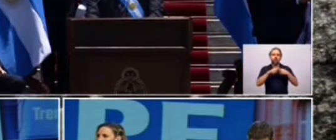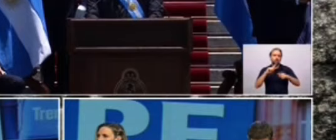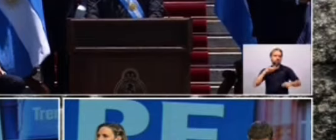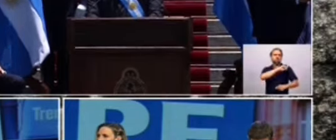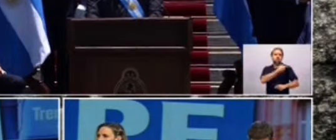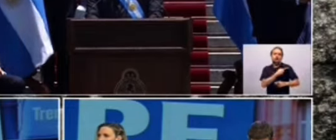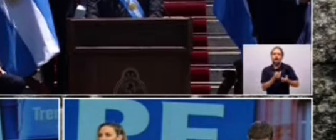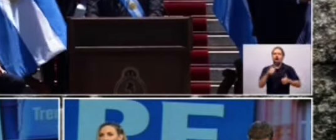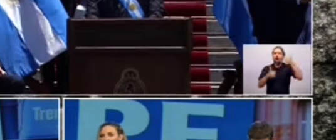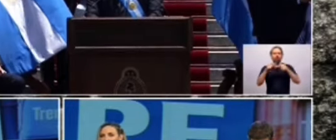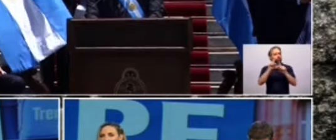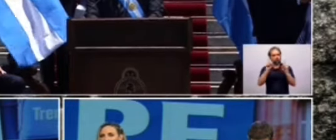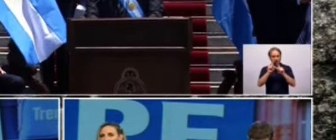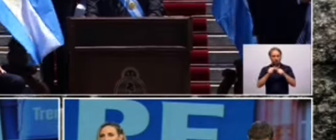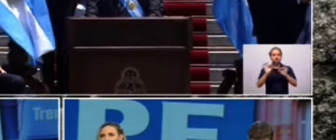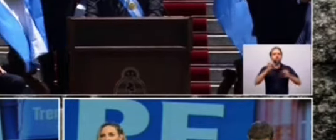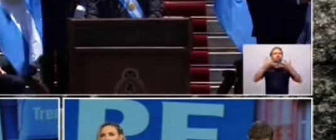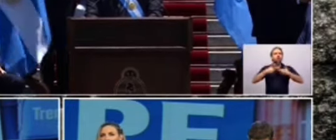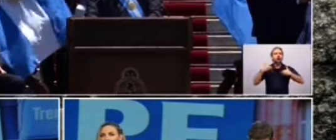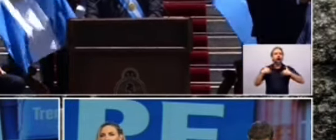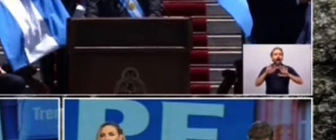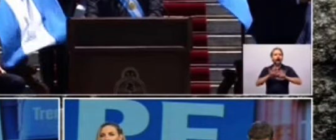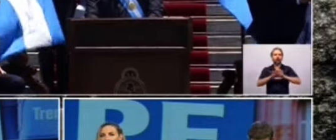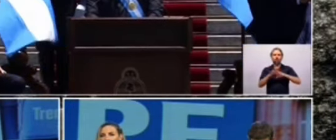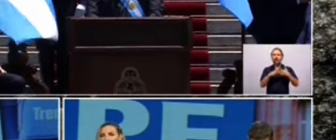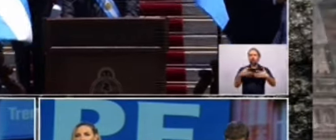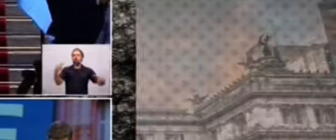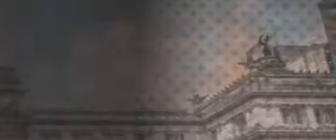mismo con la discusión de esta ley, ¿eh? No sé. Otra placa más, a ver.